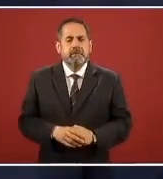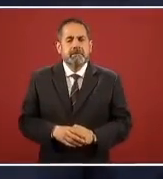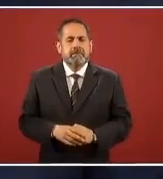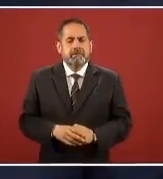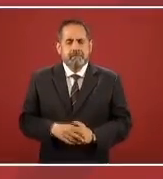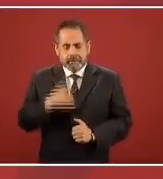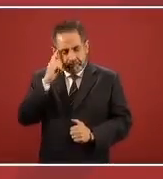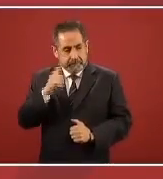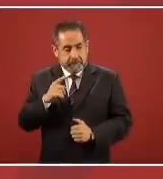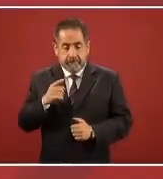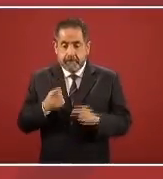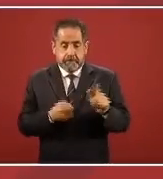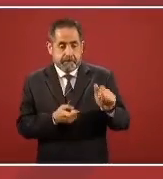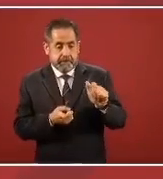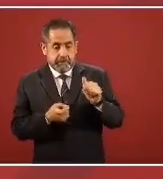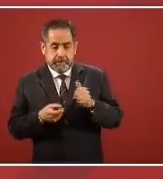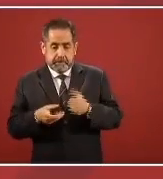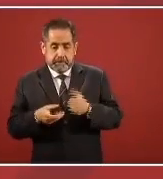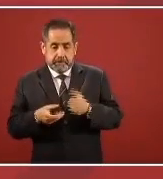Tener los fondos.